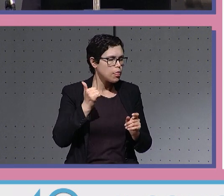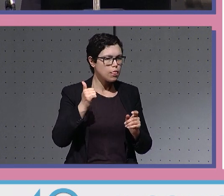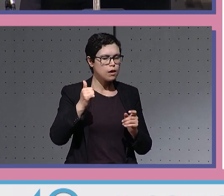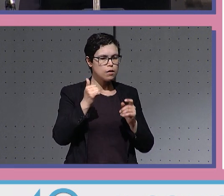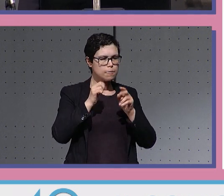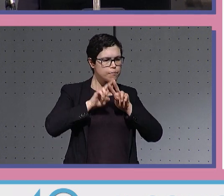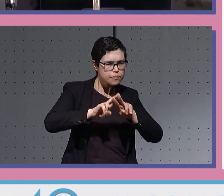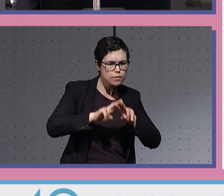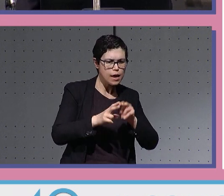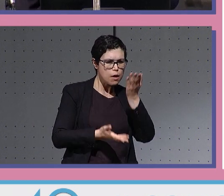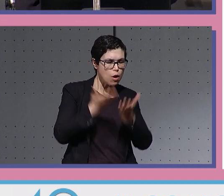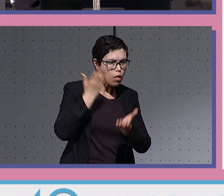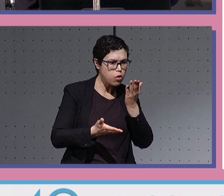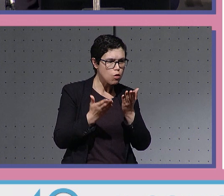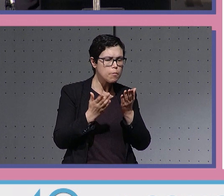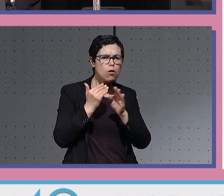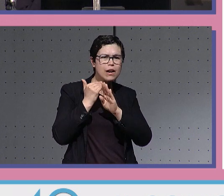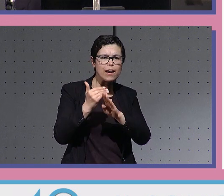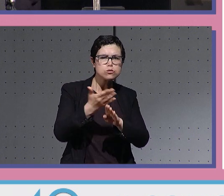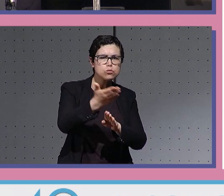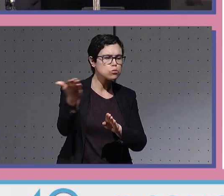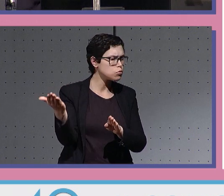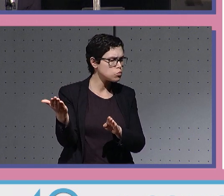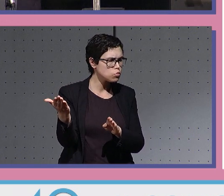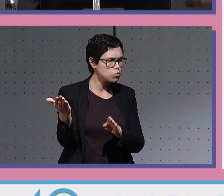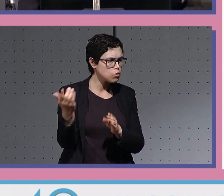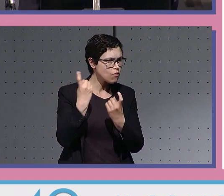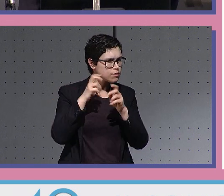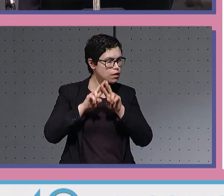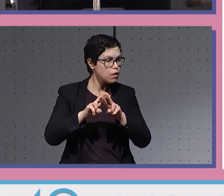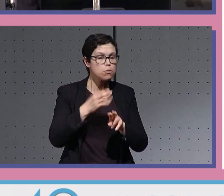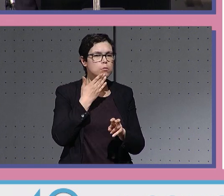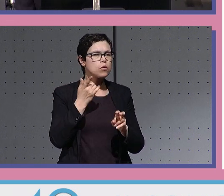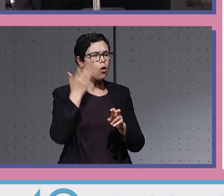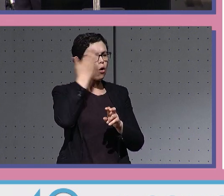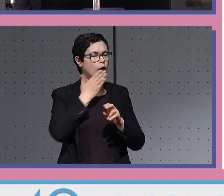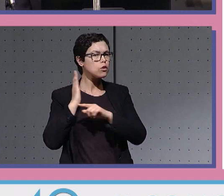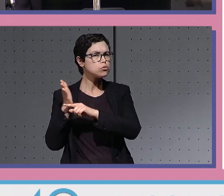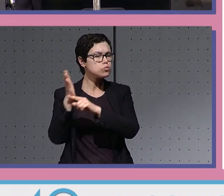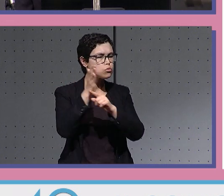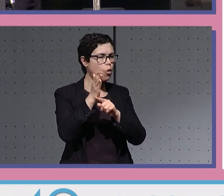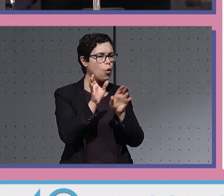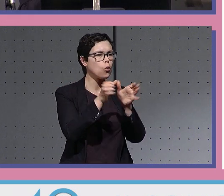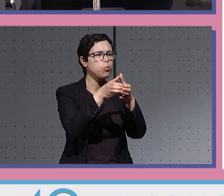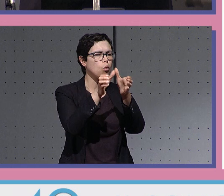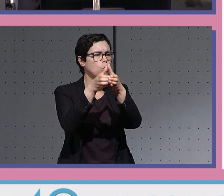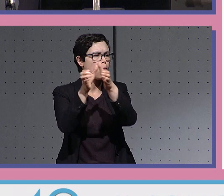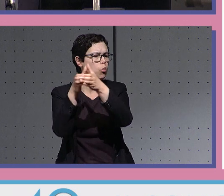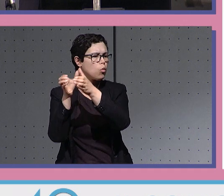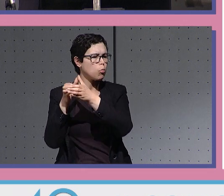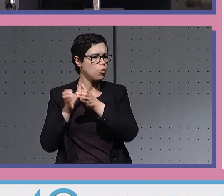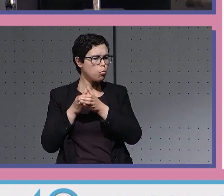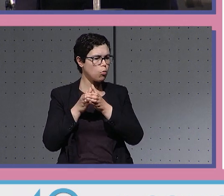se ha llegado a este diagnóstico. Pero ¿qué ocurre cuando uno va, por ejemplo, por los colegios en distintos grupos etarios y hace una